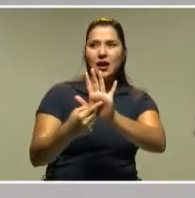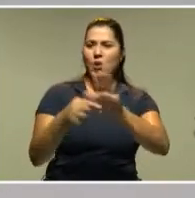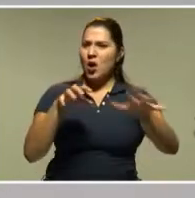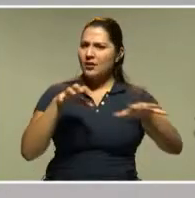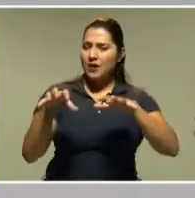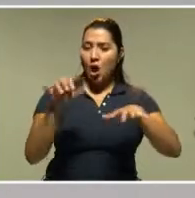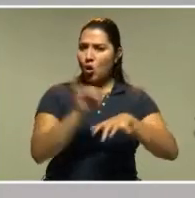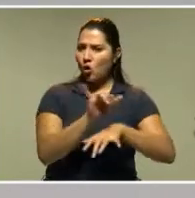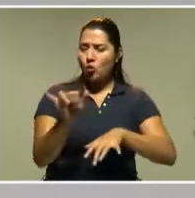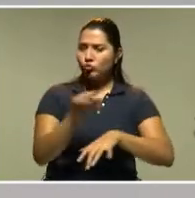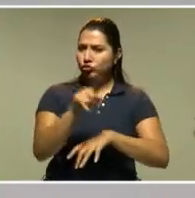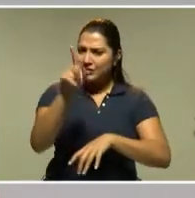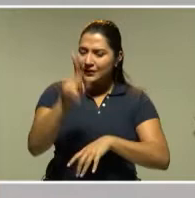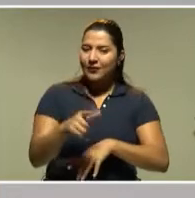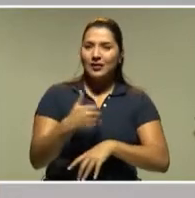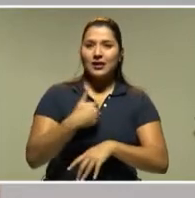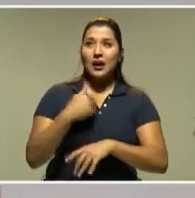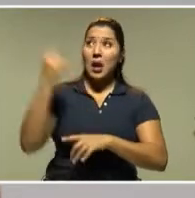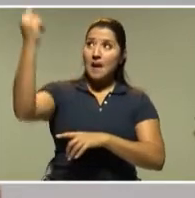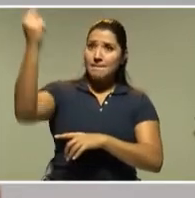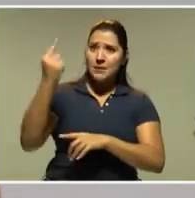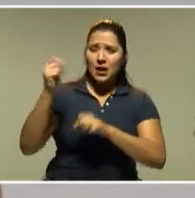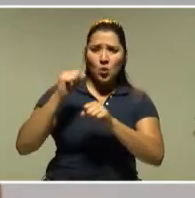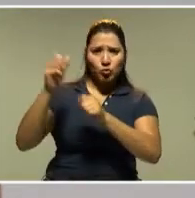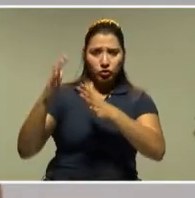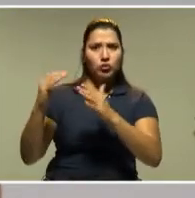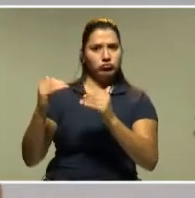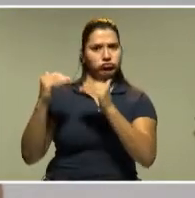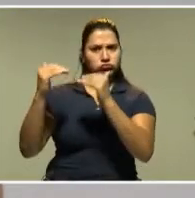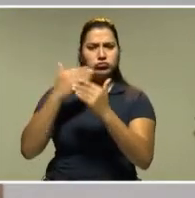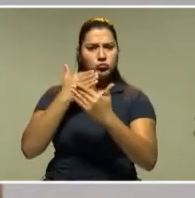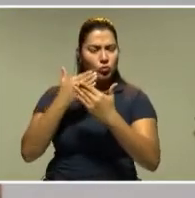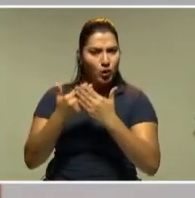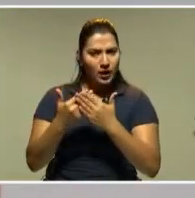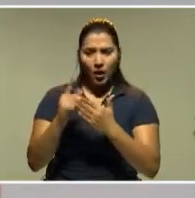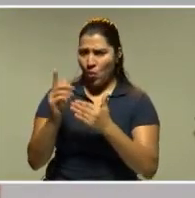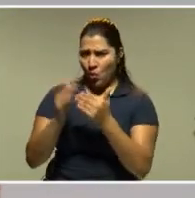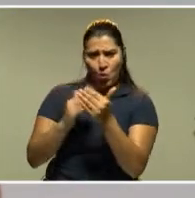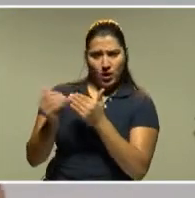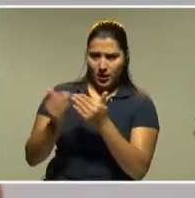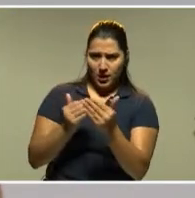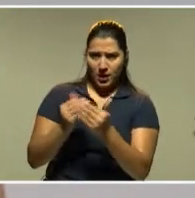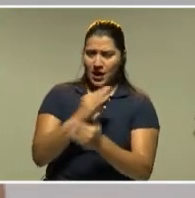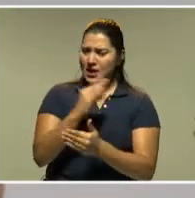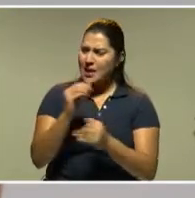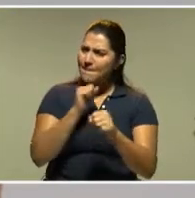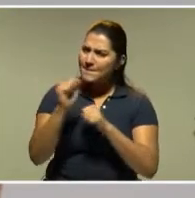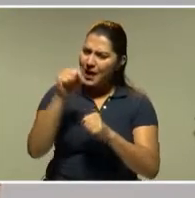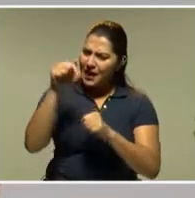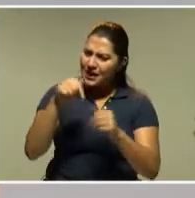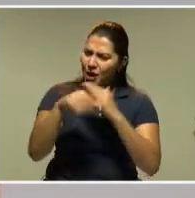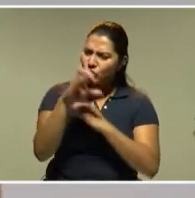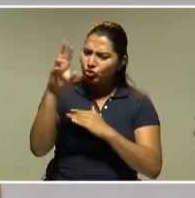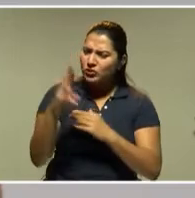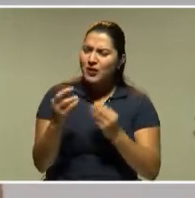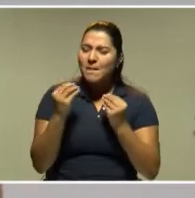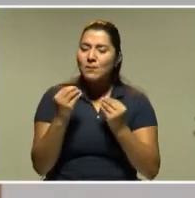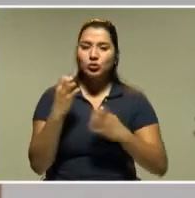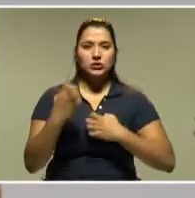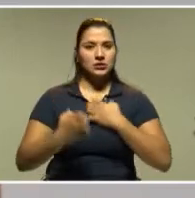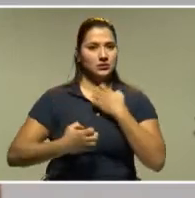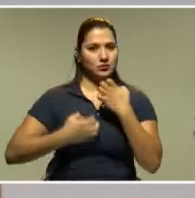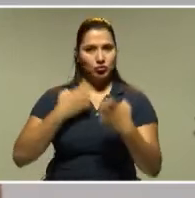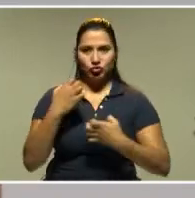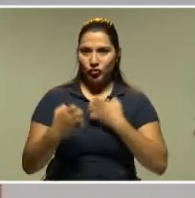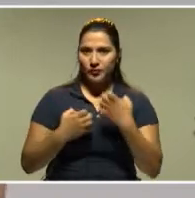una rival de nivel, no es cualquiera, ¿verdad? Y esperar que en Costa Rica es tan emocionante